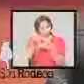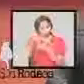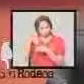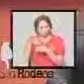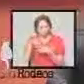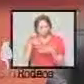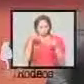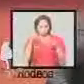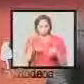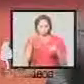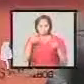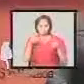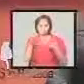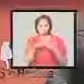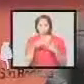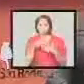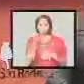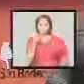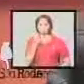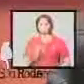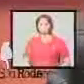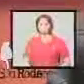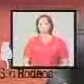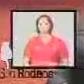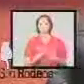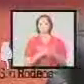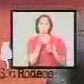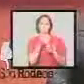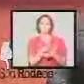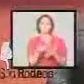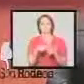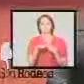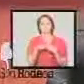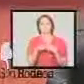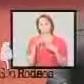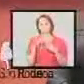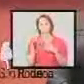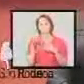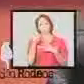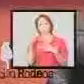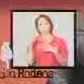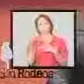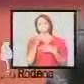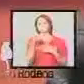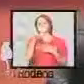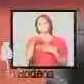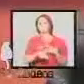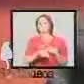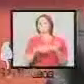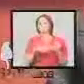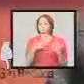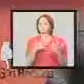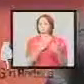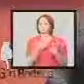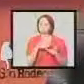cual le pagamos el salario, tarjetas de crédito con tasas de interés realmente muy